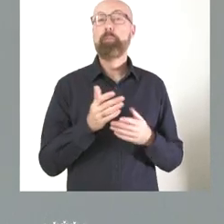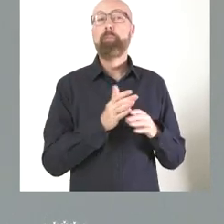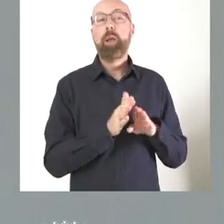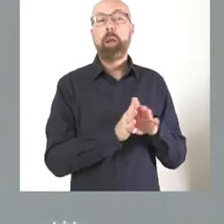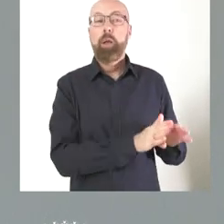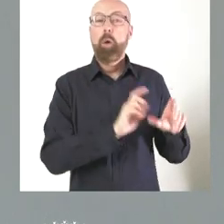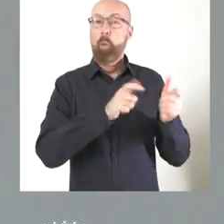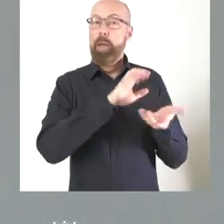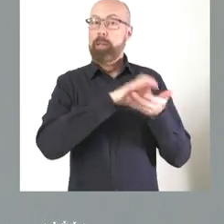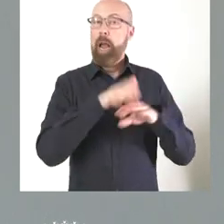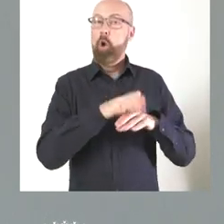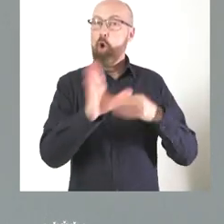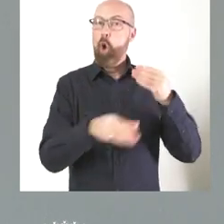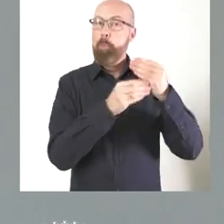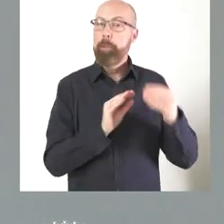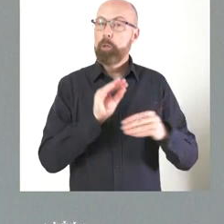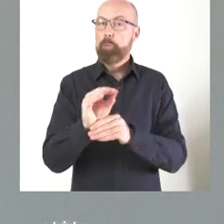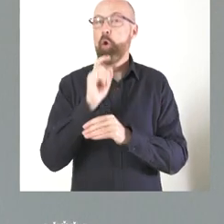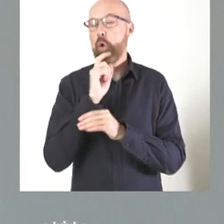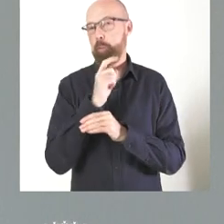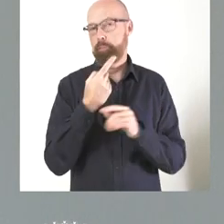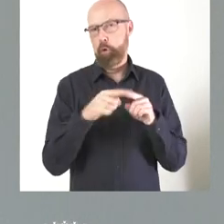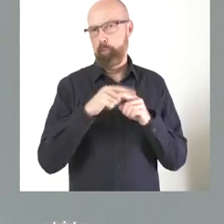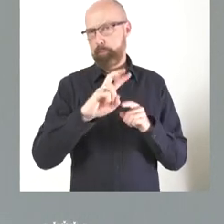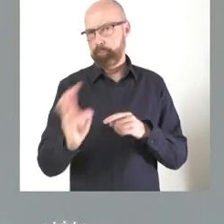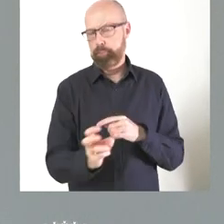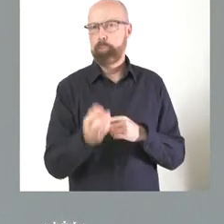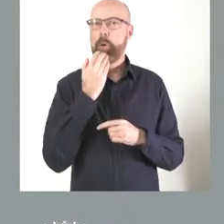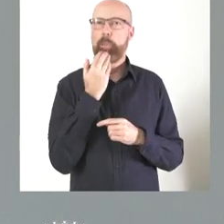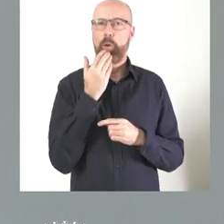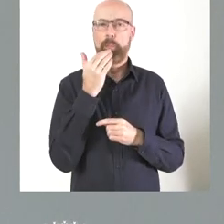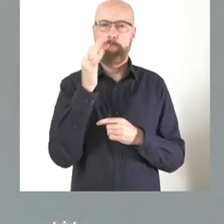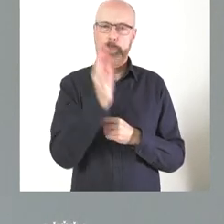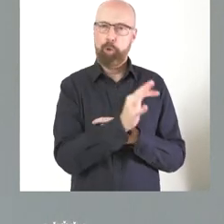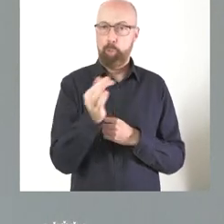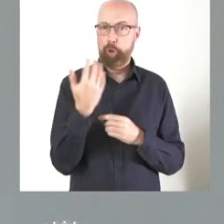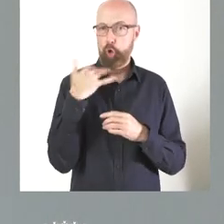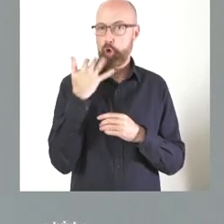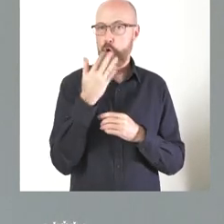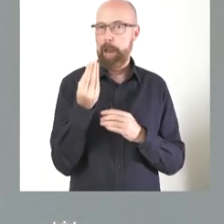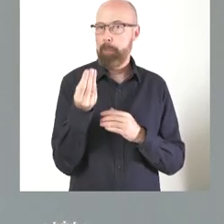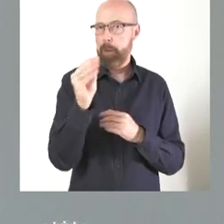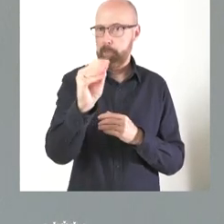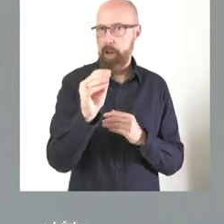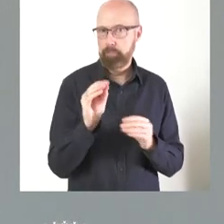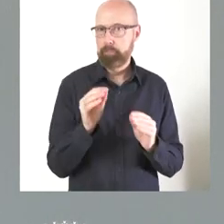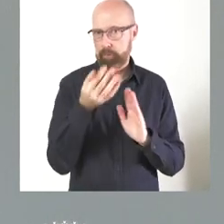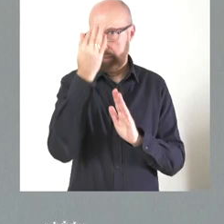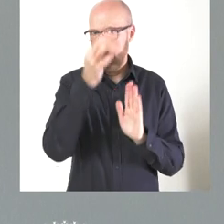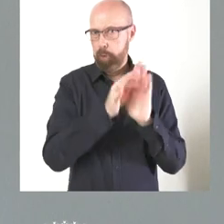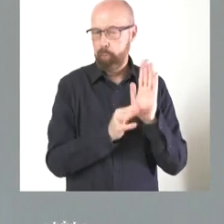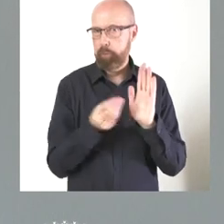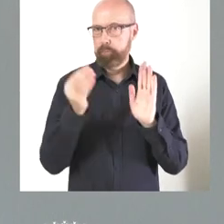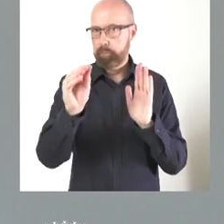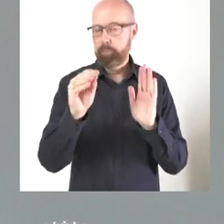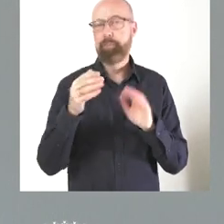varias vías lógicamente a través de un presupuesto que crece en el caso de Soria en el caso del Estado recordarán ustedes que el presupuesto del estado en